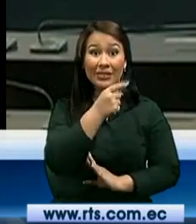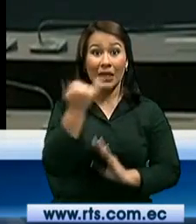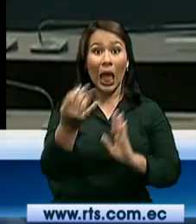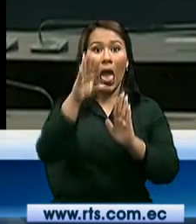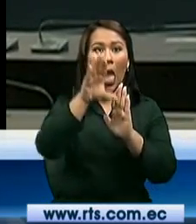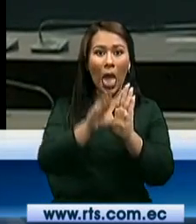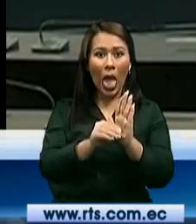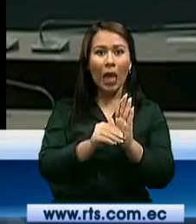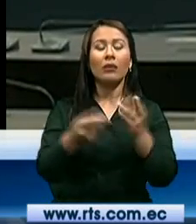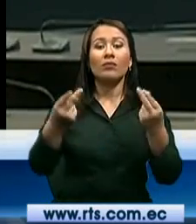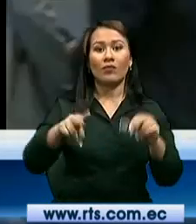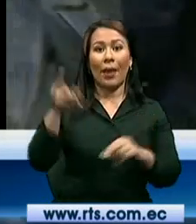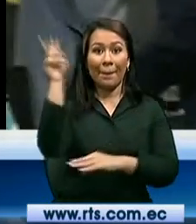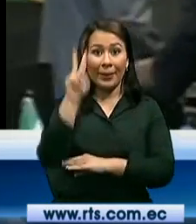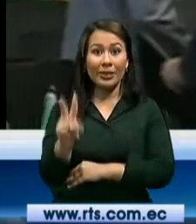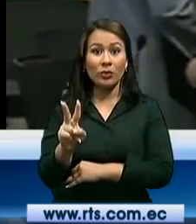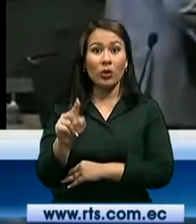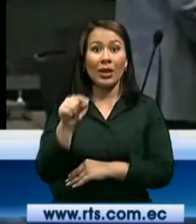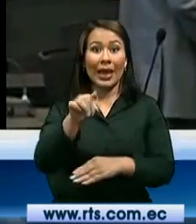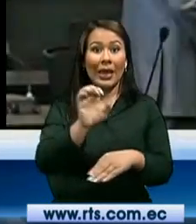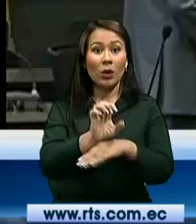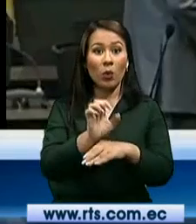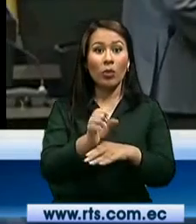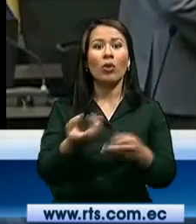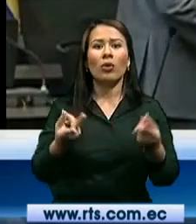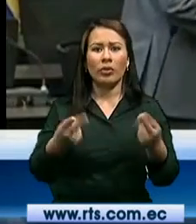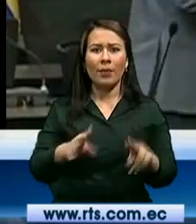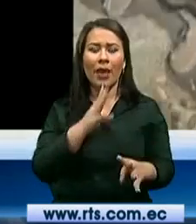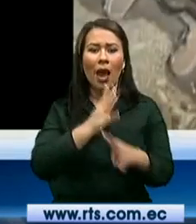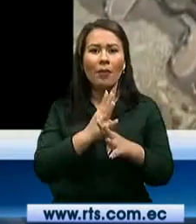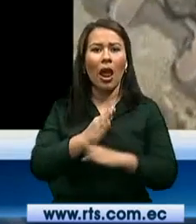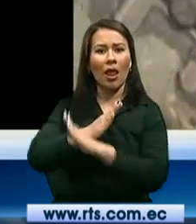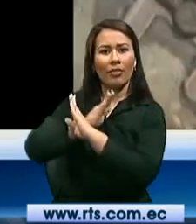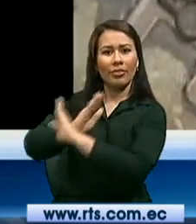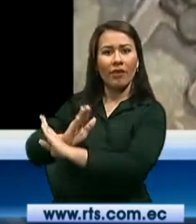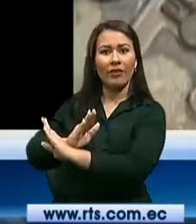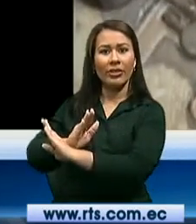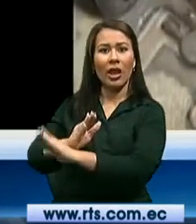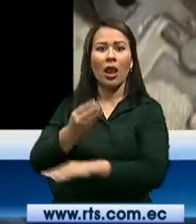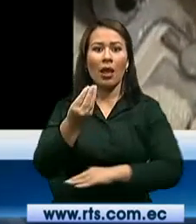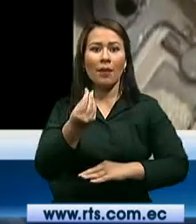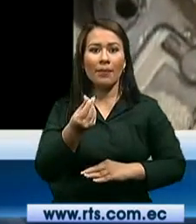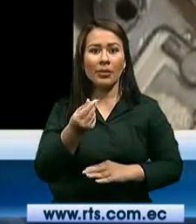Doha, Venezuela y Ecuador, como decisión soberana, defenderán el congelamiento de la